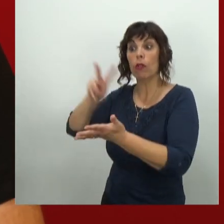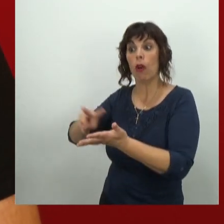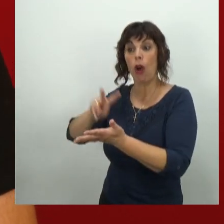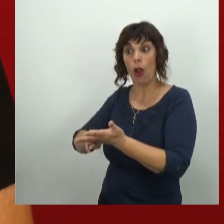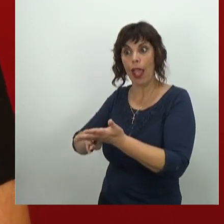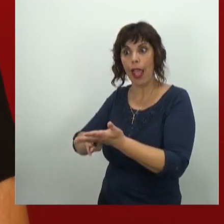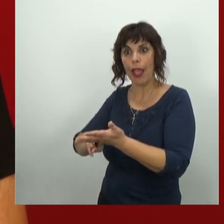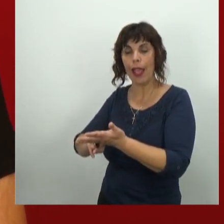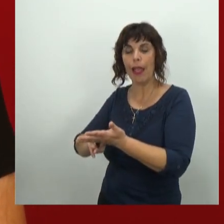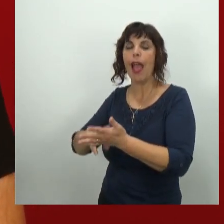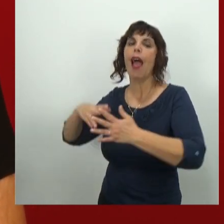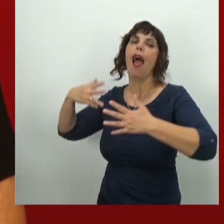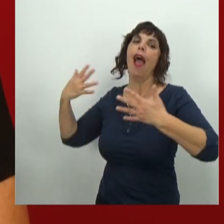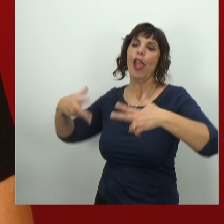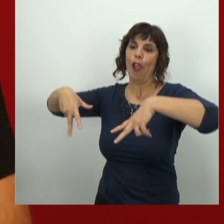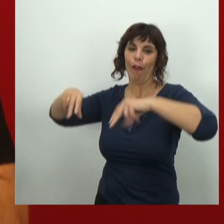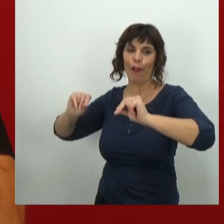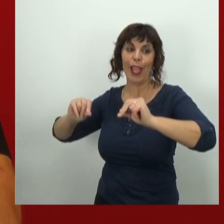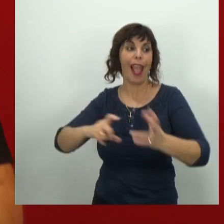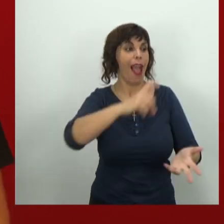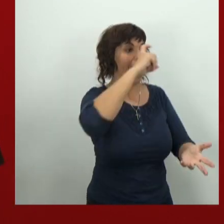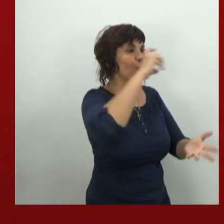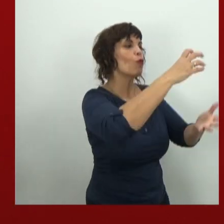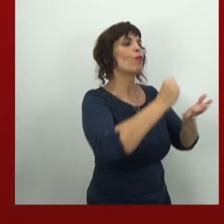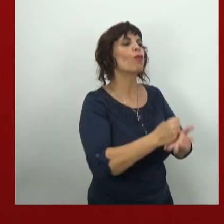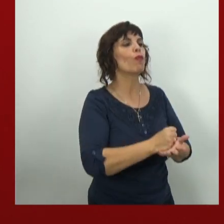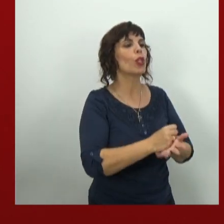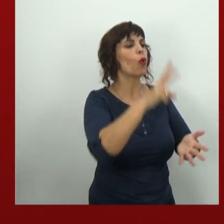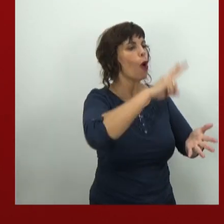Cuando leas la Biblia, acuérdate que la Biblia es